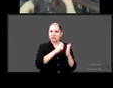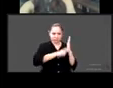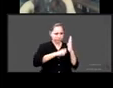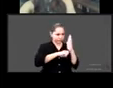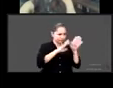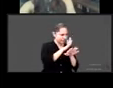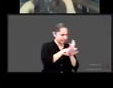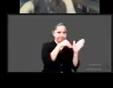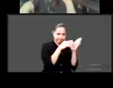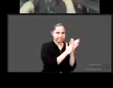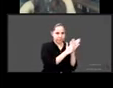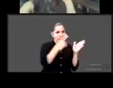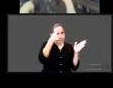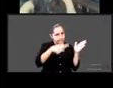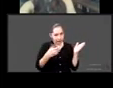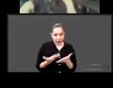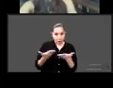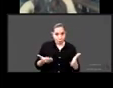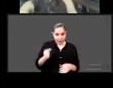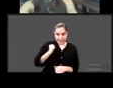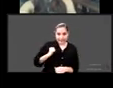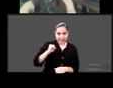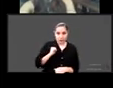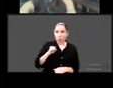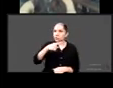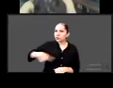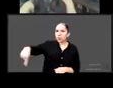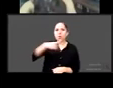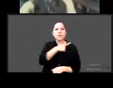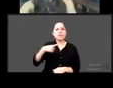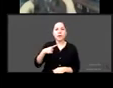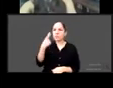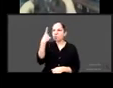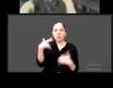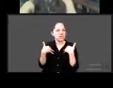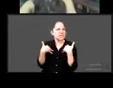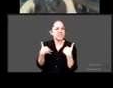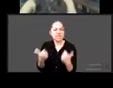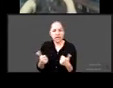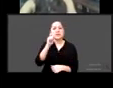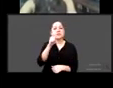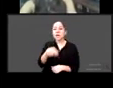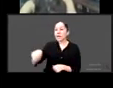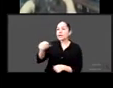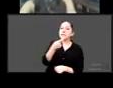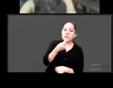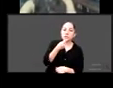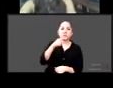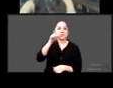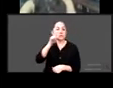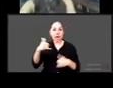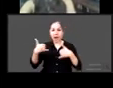ser: nunca pegarle a una niña, a un niño, a un adolescente, de ninguna manera, ni físicamente,